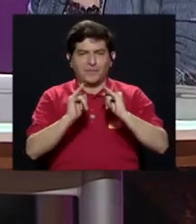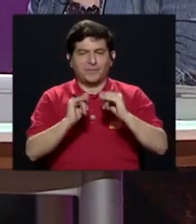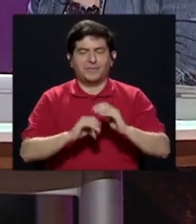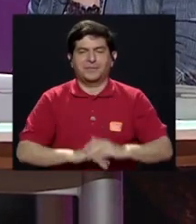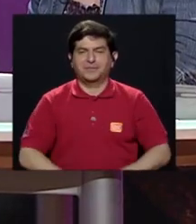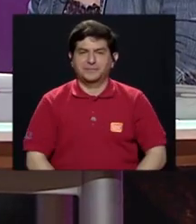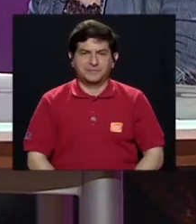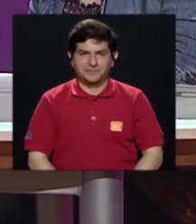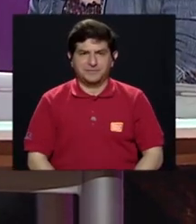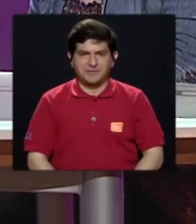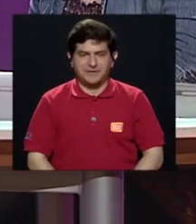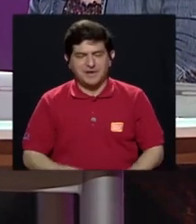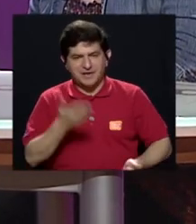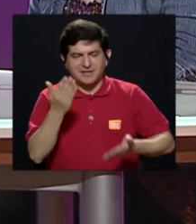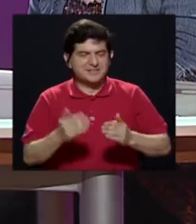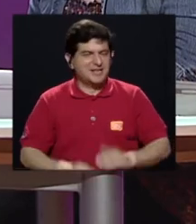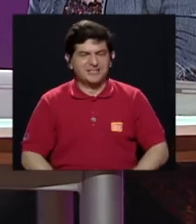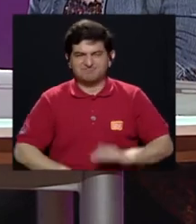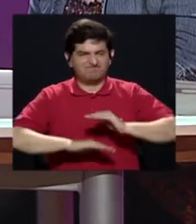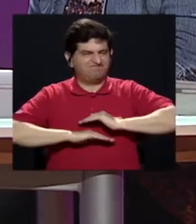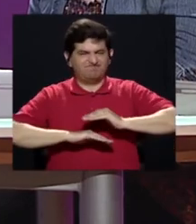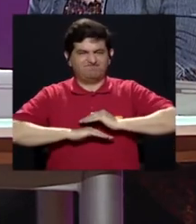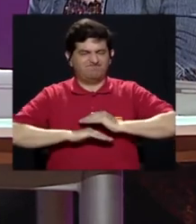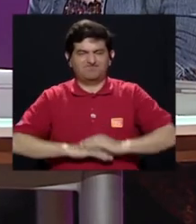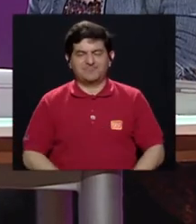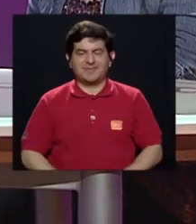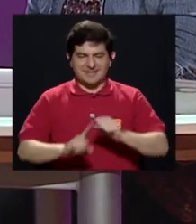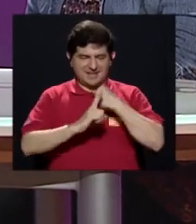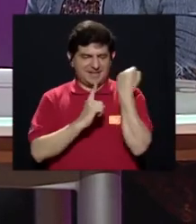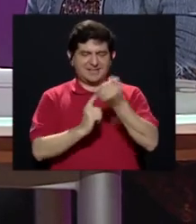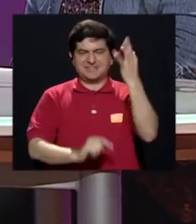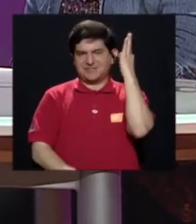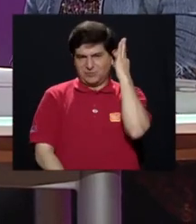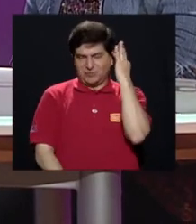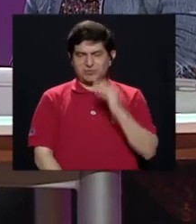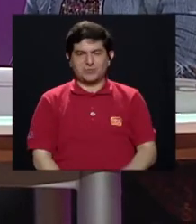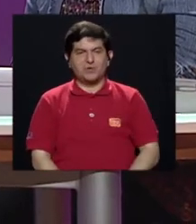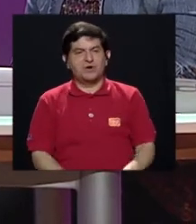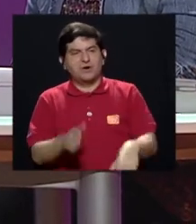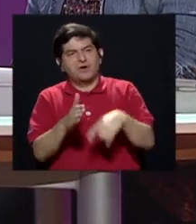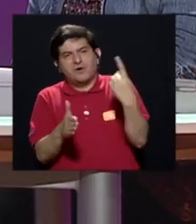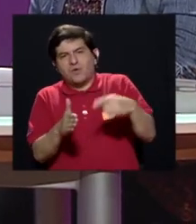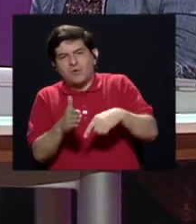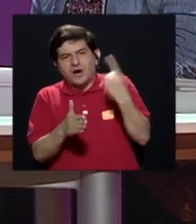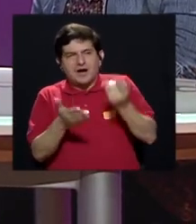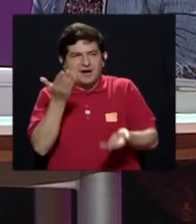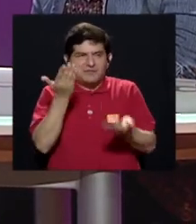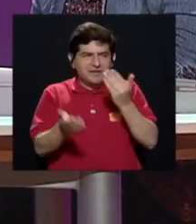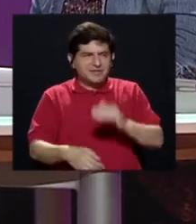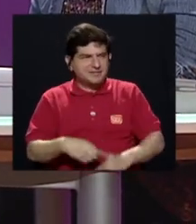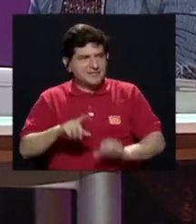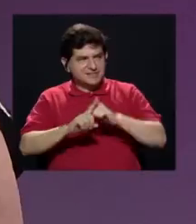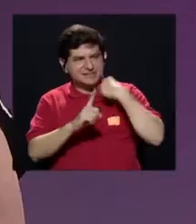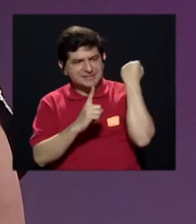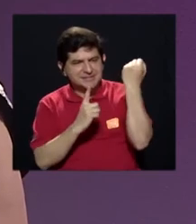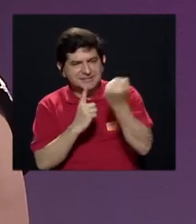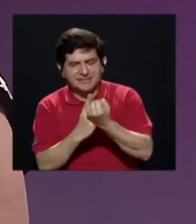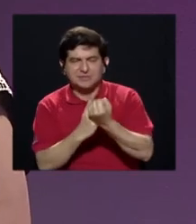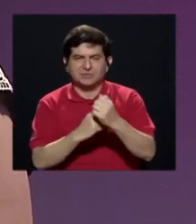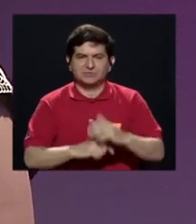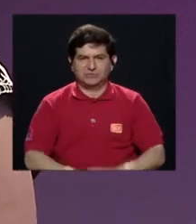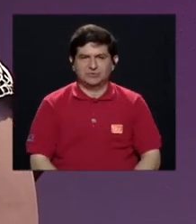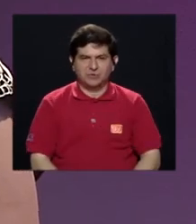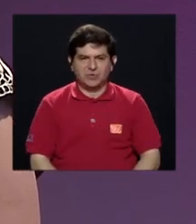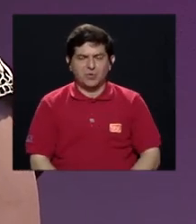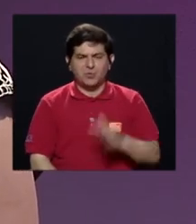esa disconformidad sobre nuestra posición como mujeres, tal vez, o tenemos a veces como roces, como, bueno,